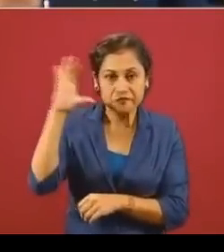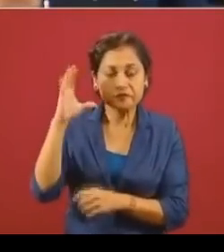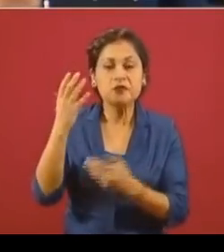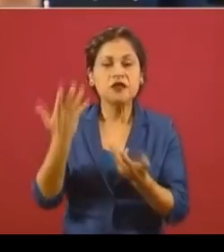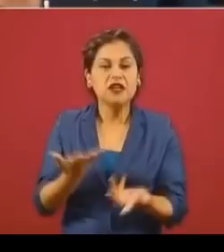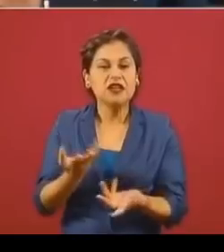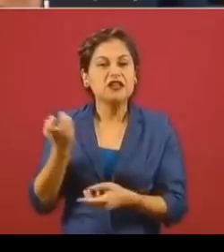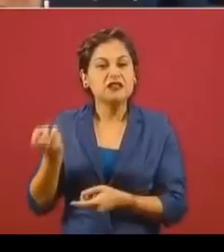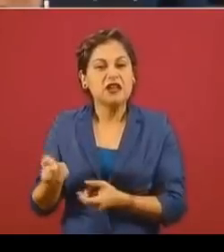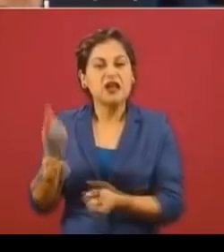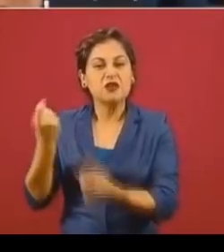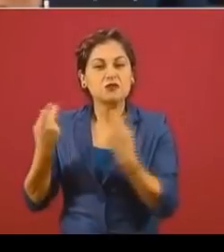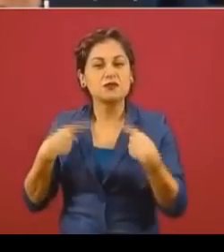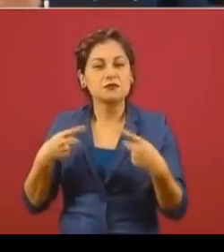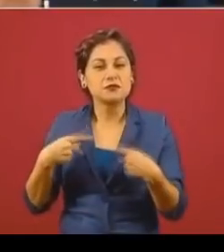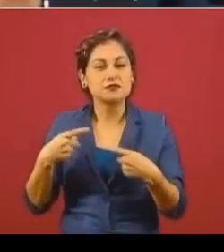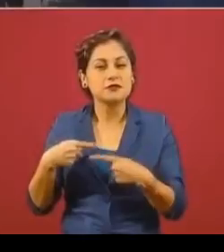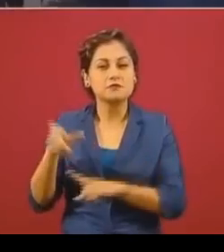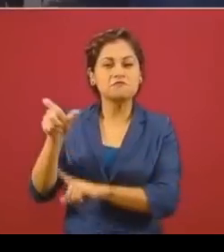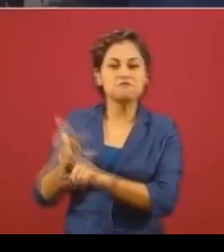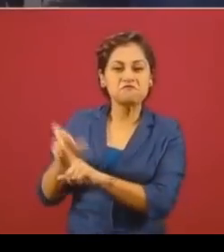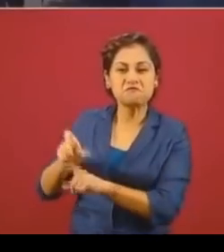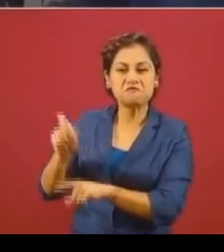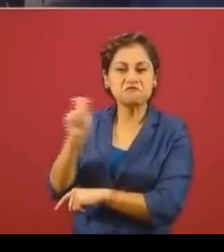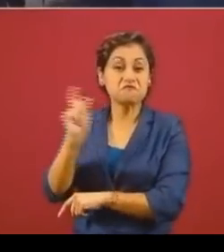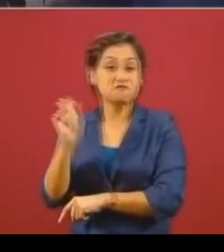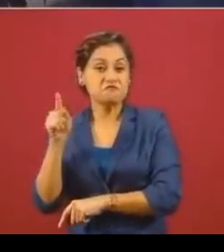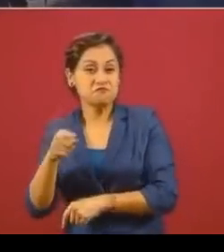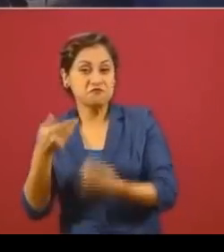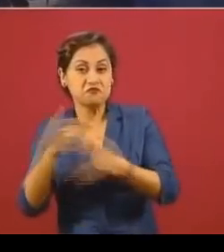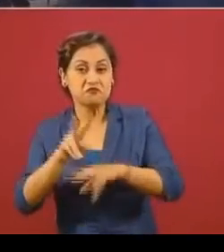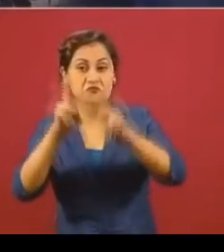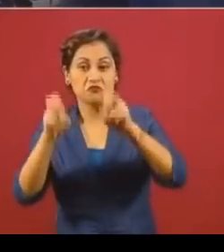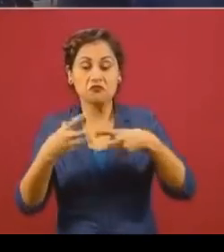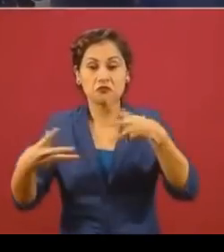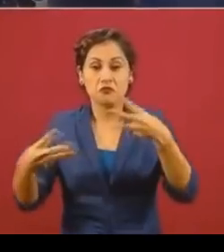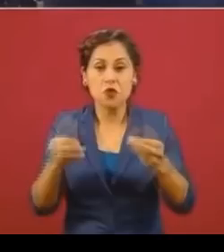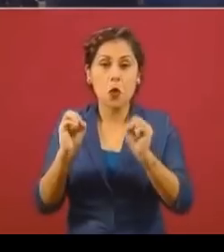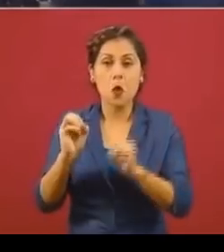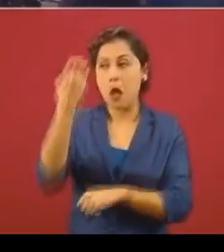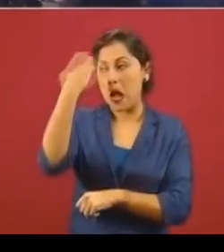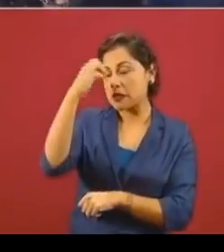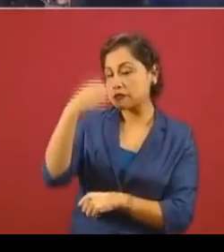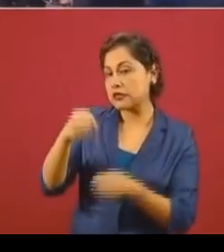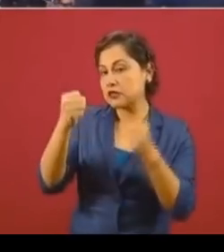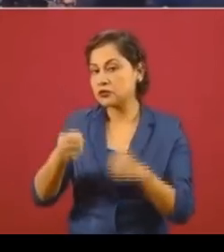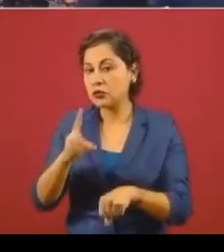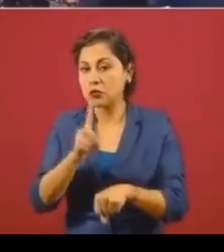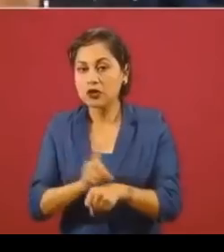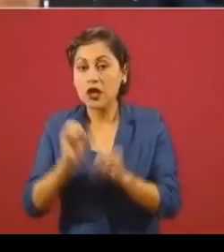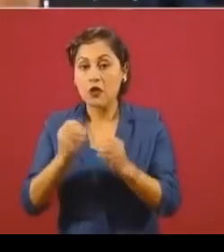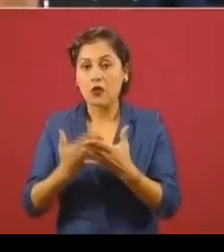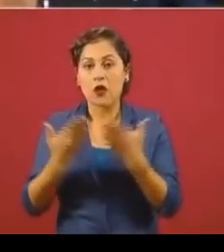transmutan de expertos en pandemias, de expertos en seguridad y ahora expertos